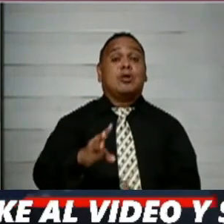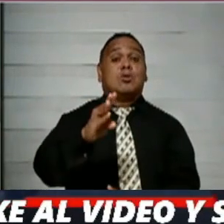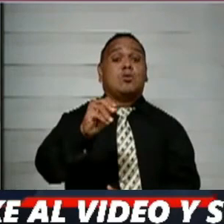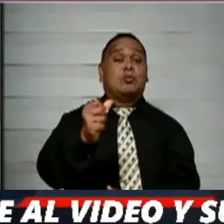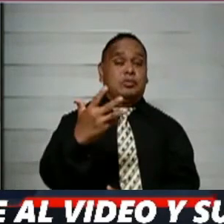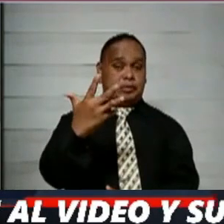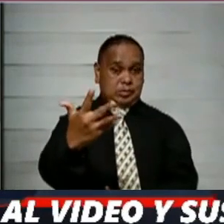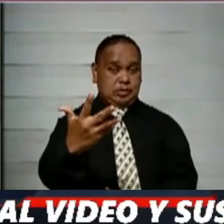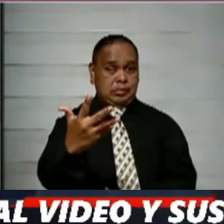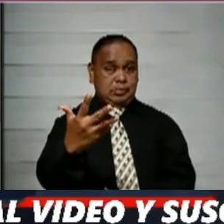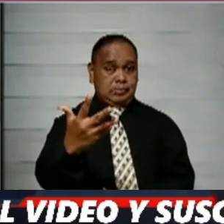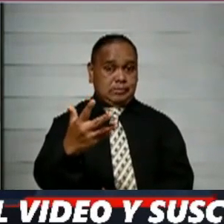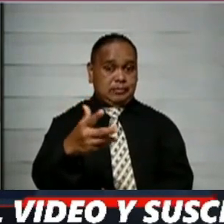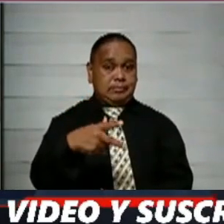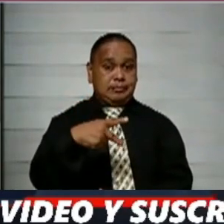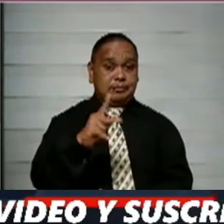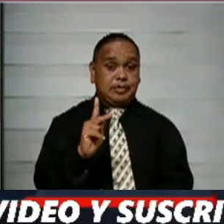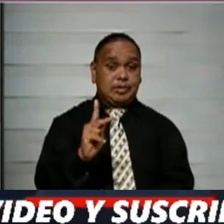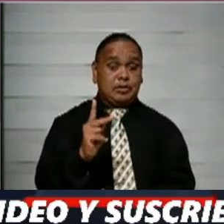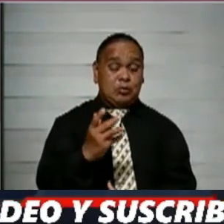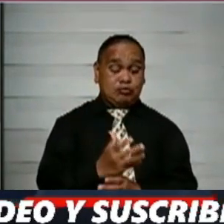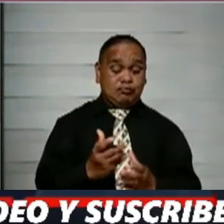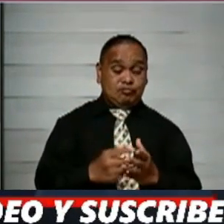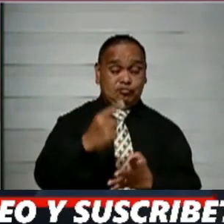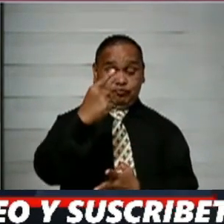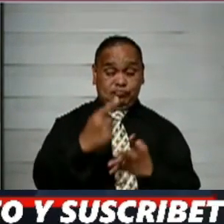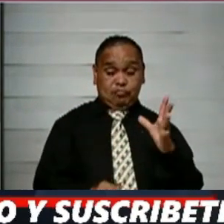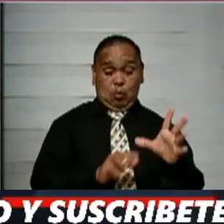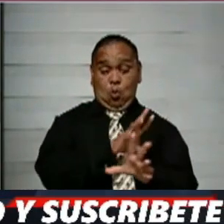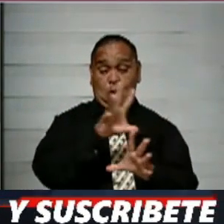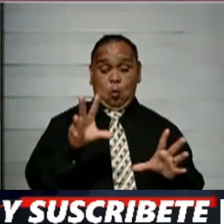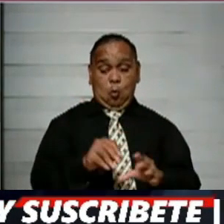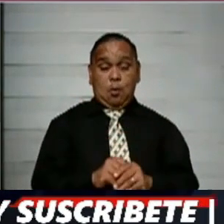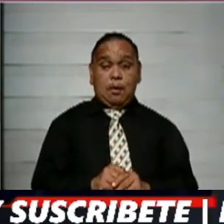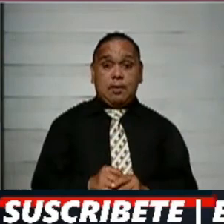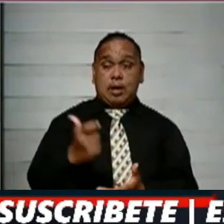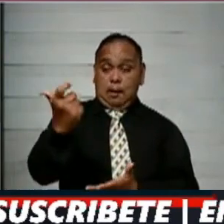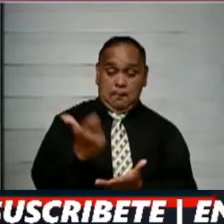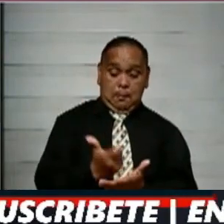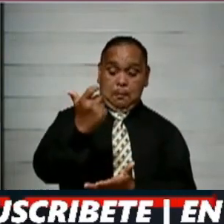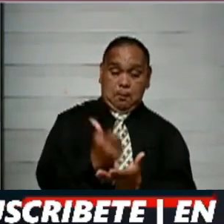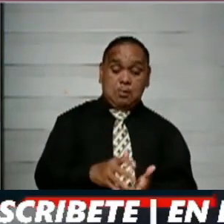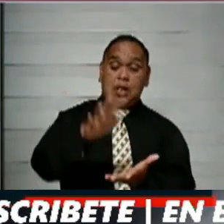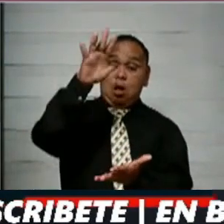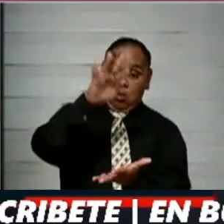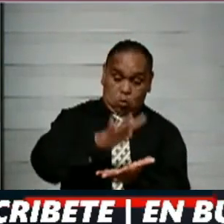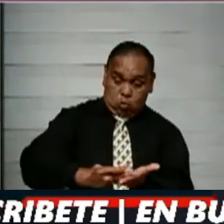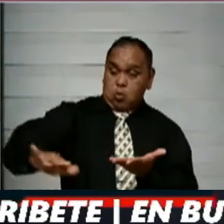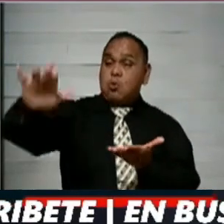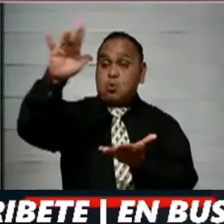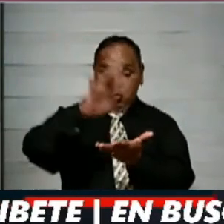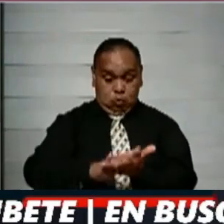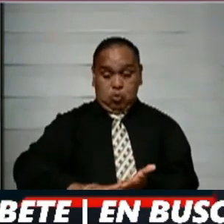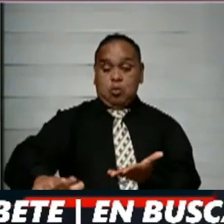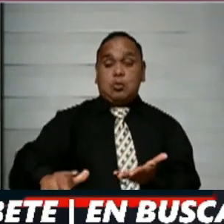85, gastaron 89, o sea, no les quedó nada. Gastan más de lo que recibieron, pobrecitos. ¿Y en qué se lo